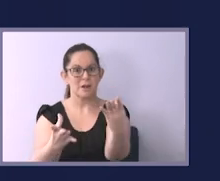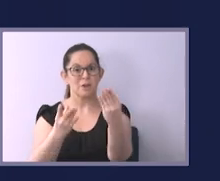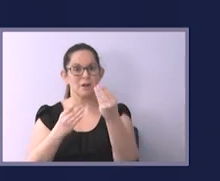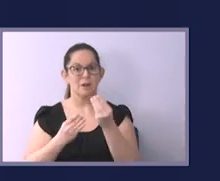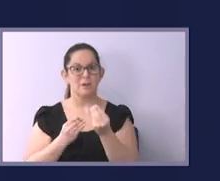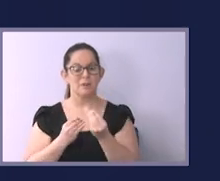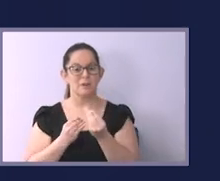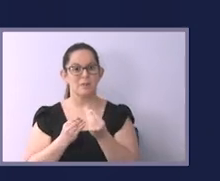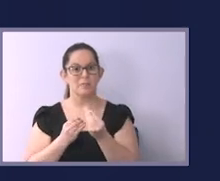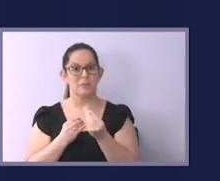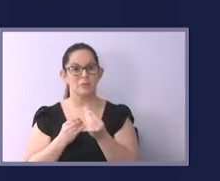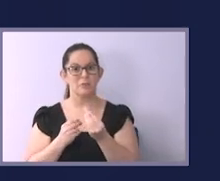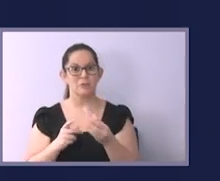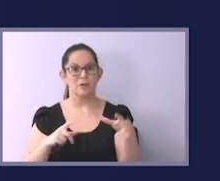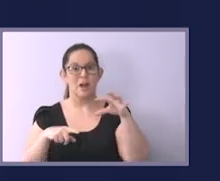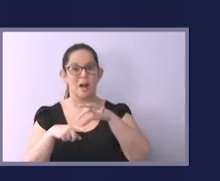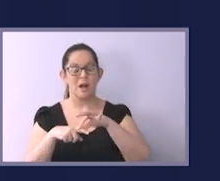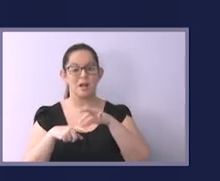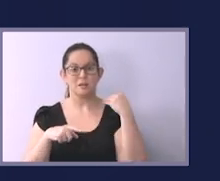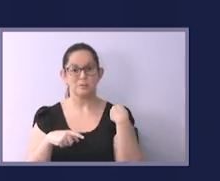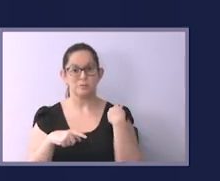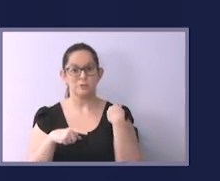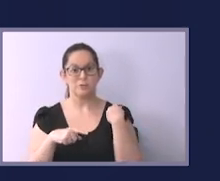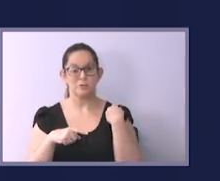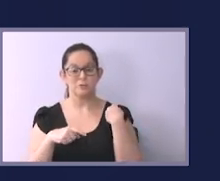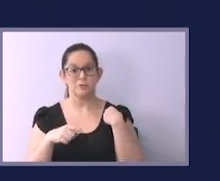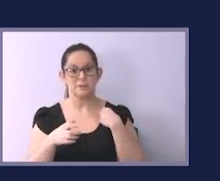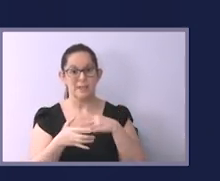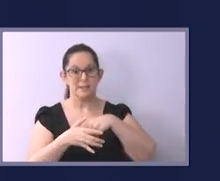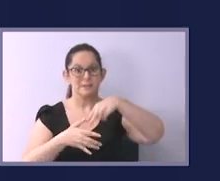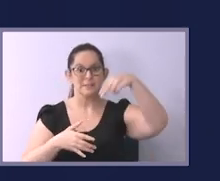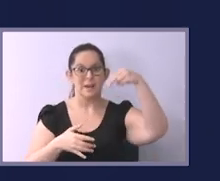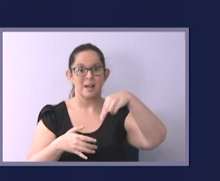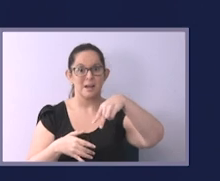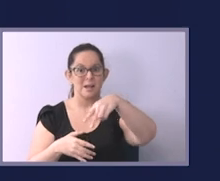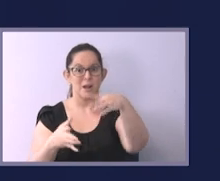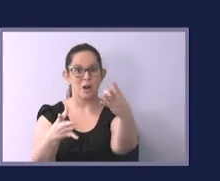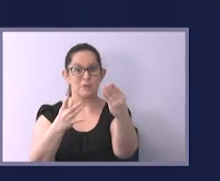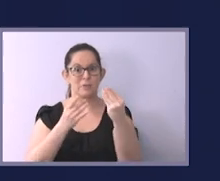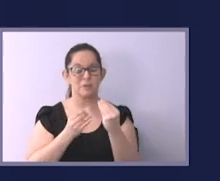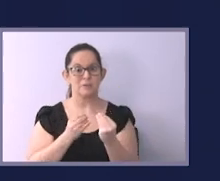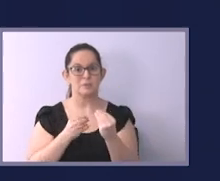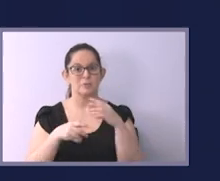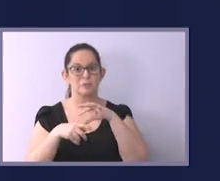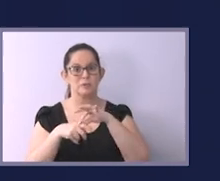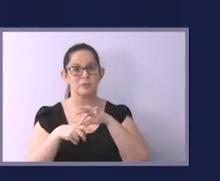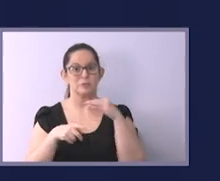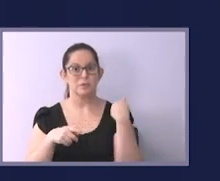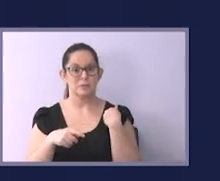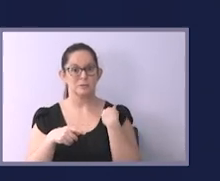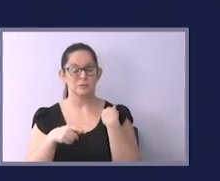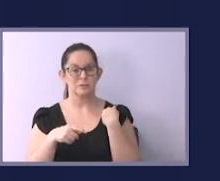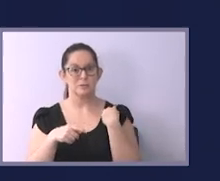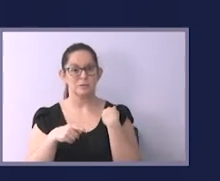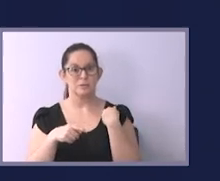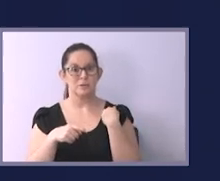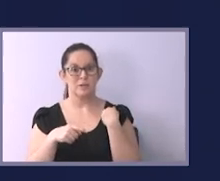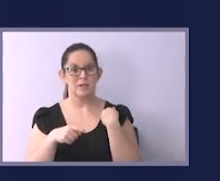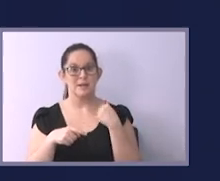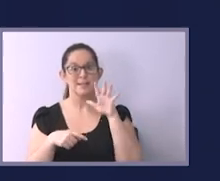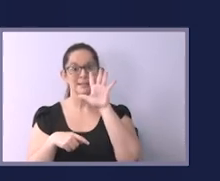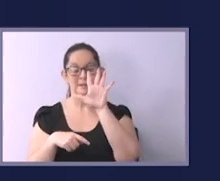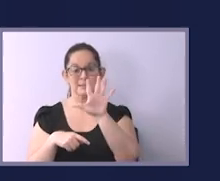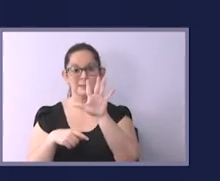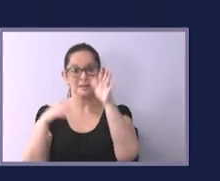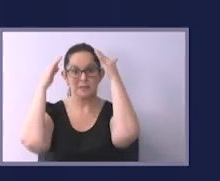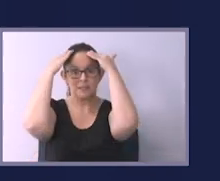recibir al esposo. Salieron a recibir al esposo. 5 de